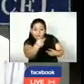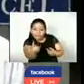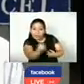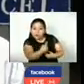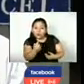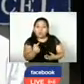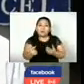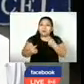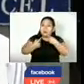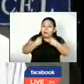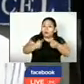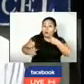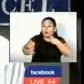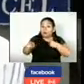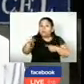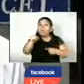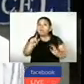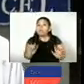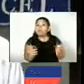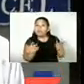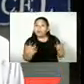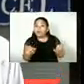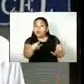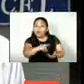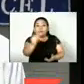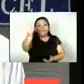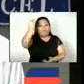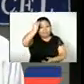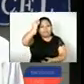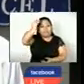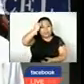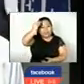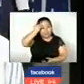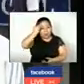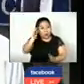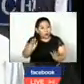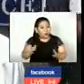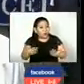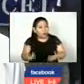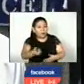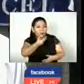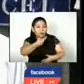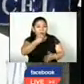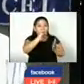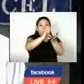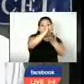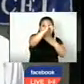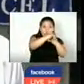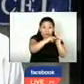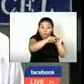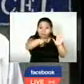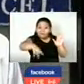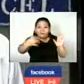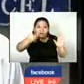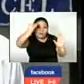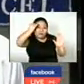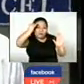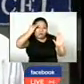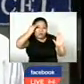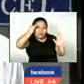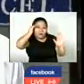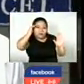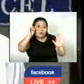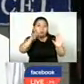gente y saber que ellos deben de conocer de primera mano el proyecto. Por lo tanto, este